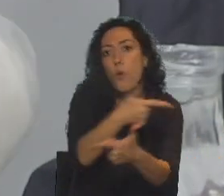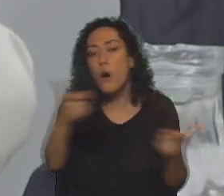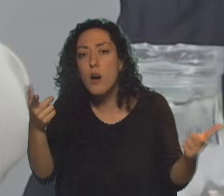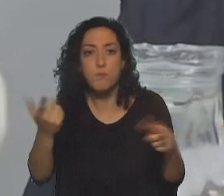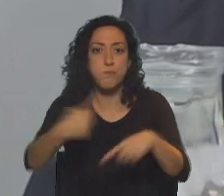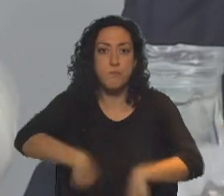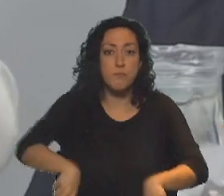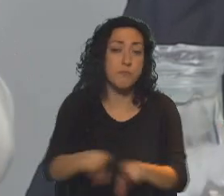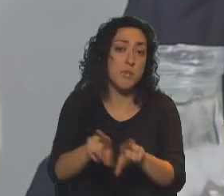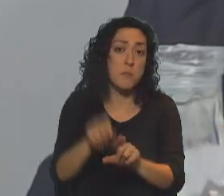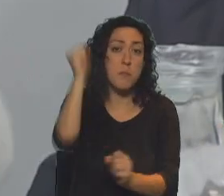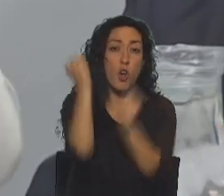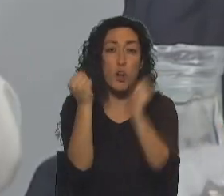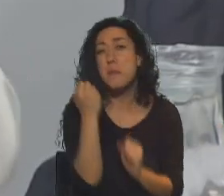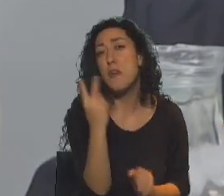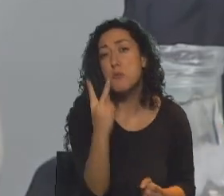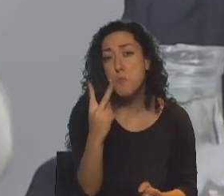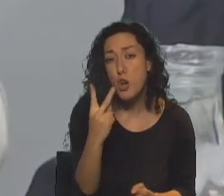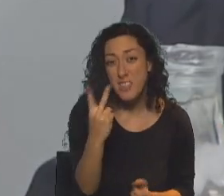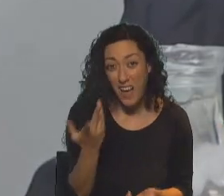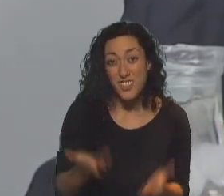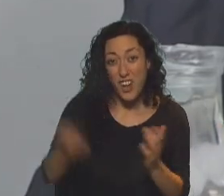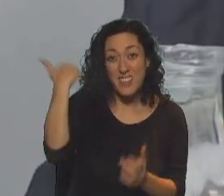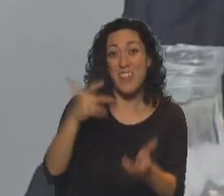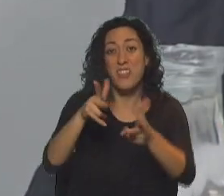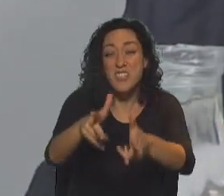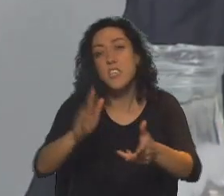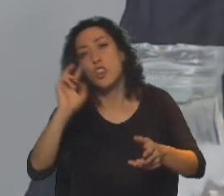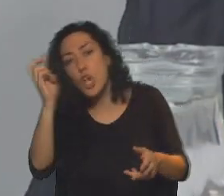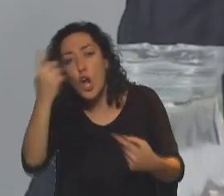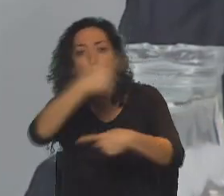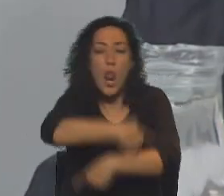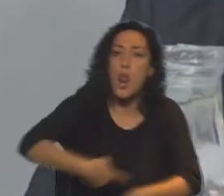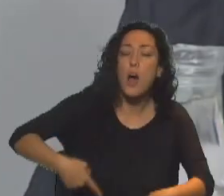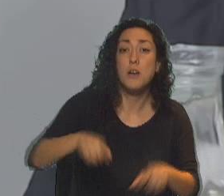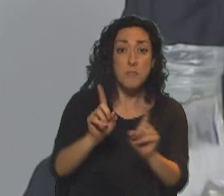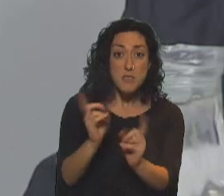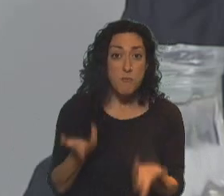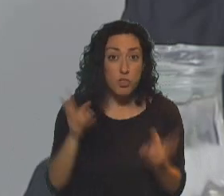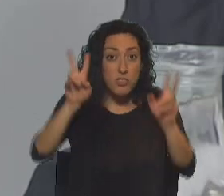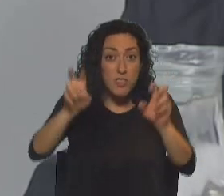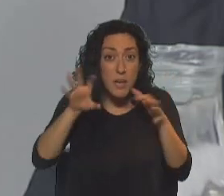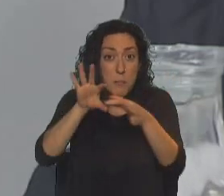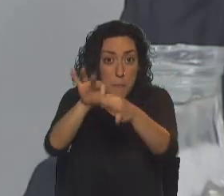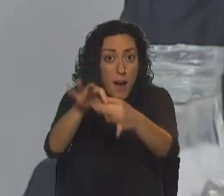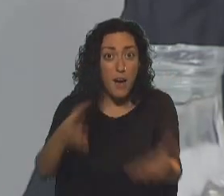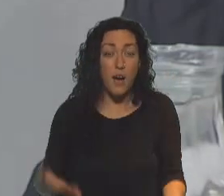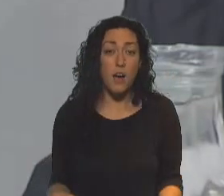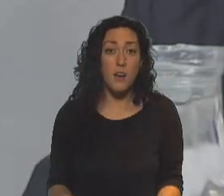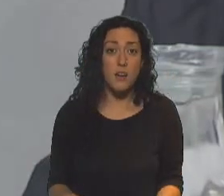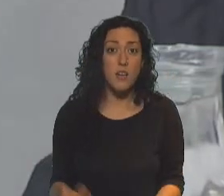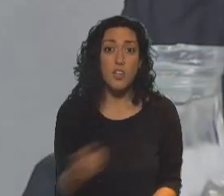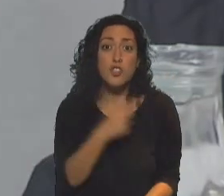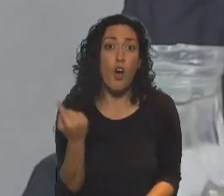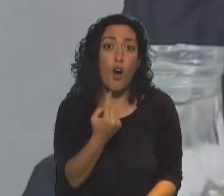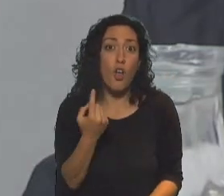venía dando de la economía bimonetaria y qué sé yo, del dólar, pim, pum, pam. Es eso. Entonces, hay que ponerse de acuerdo